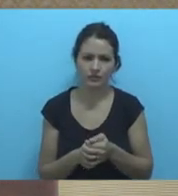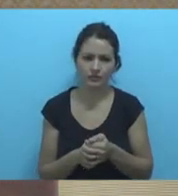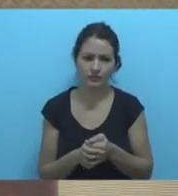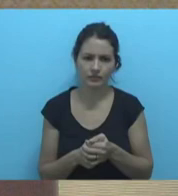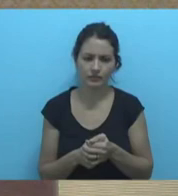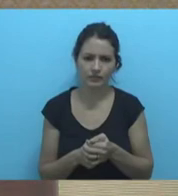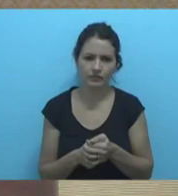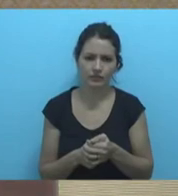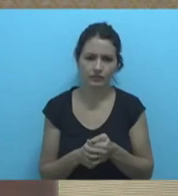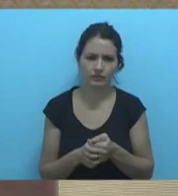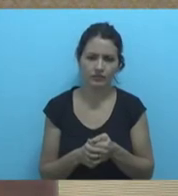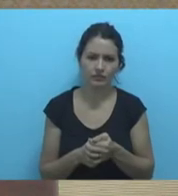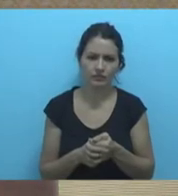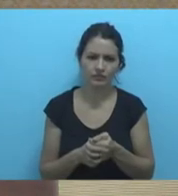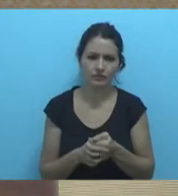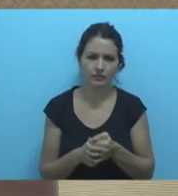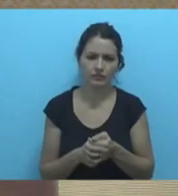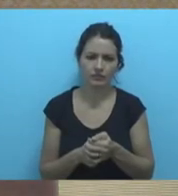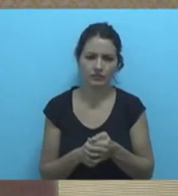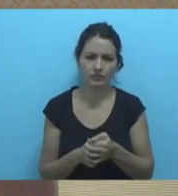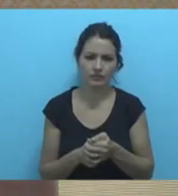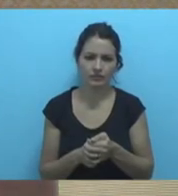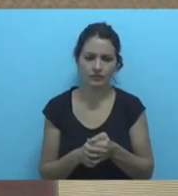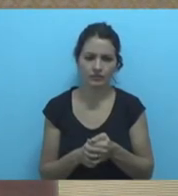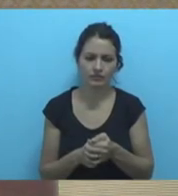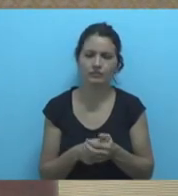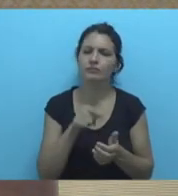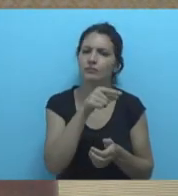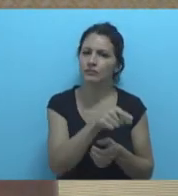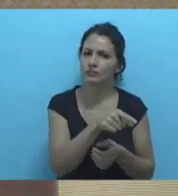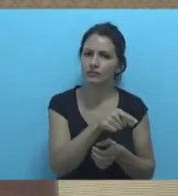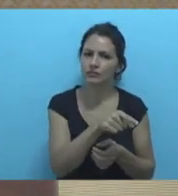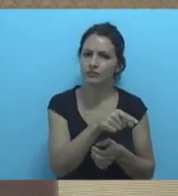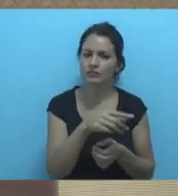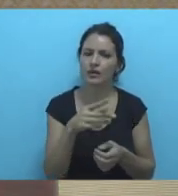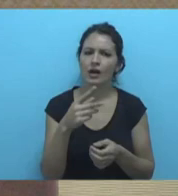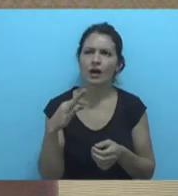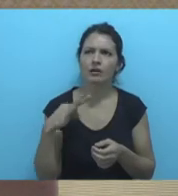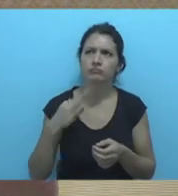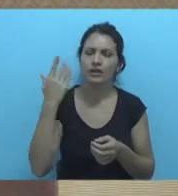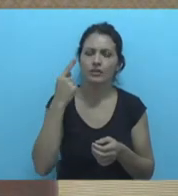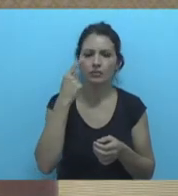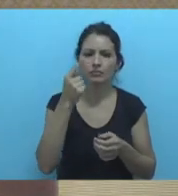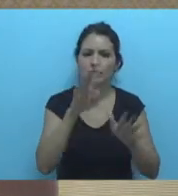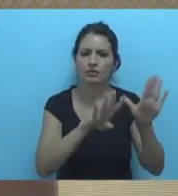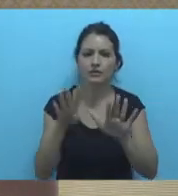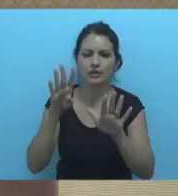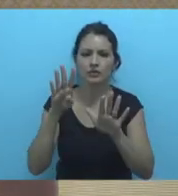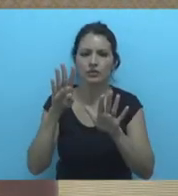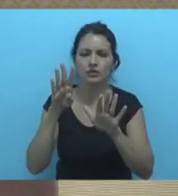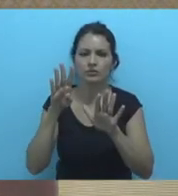para darle su aliento a los que estaban allí. Y Rosúa fue, en el año 1997, el